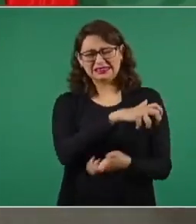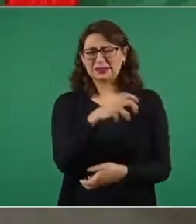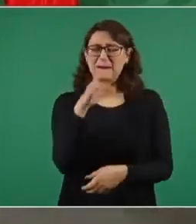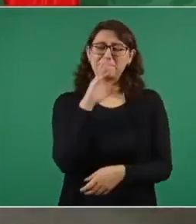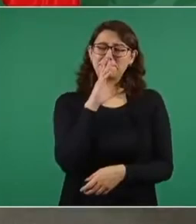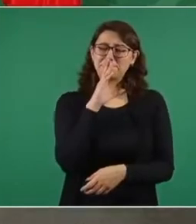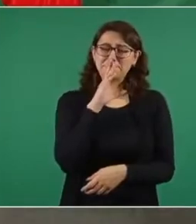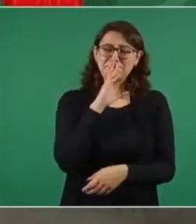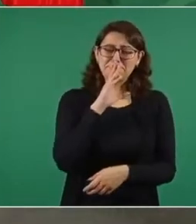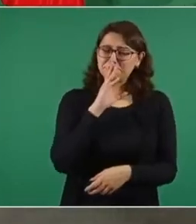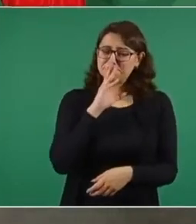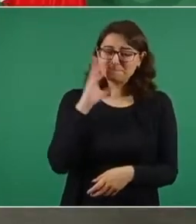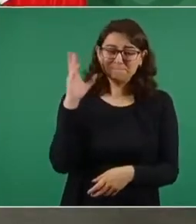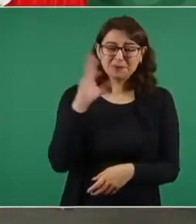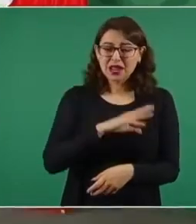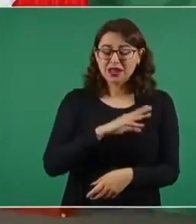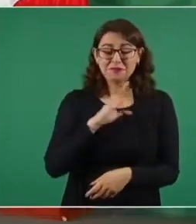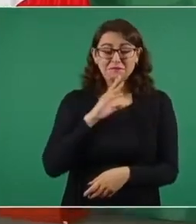complicado.